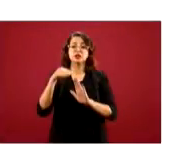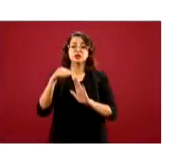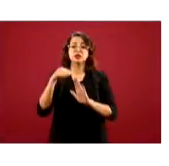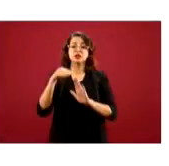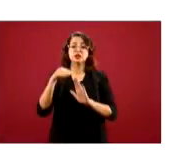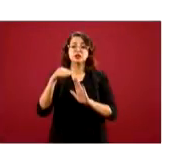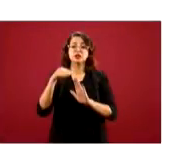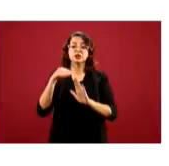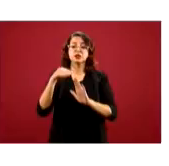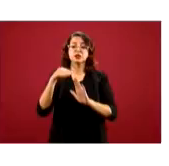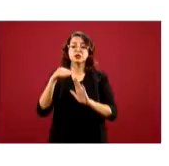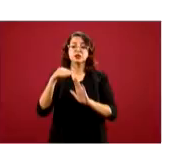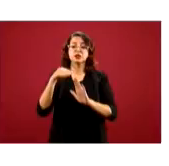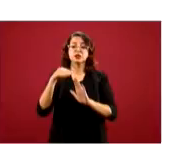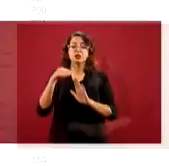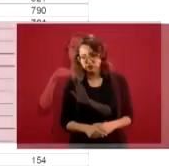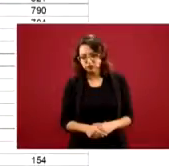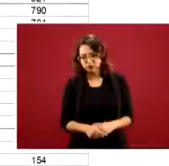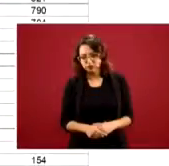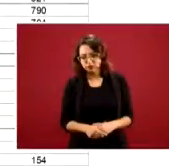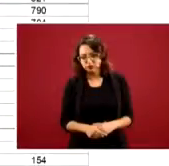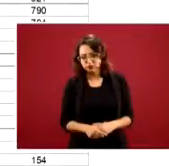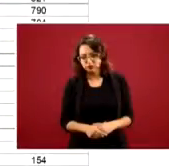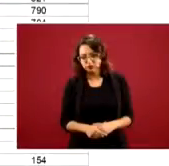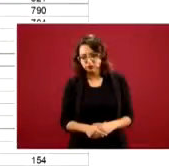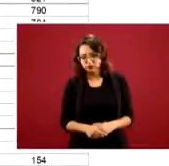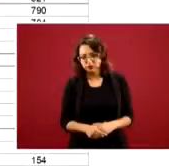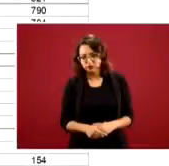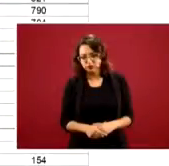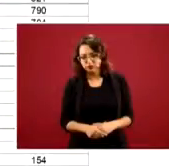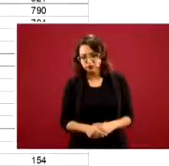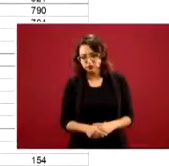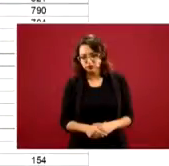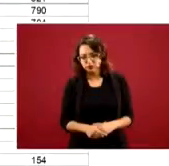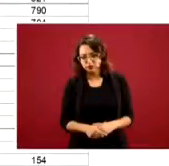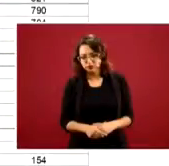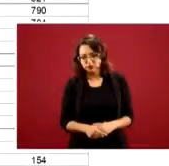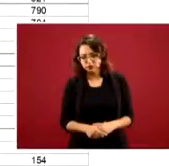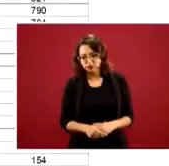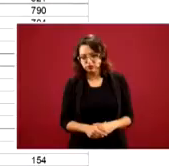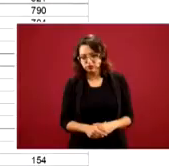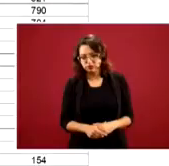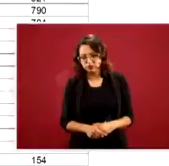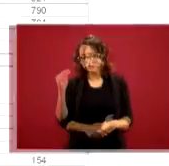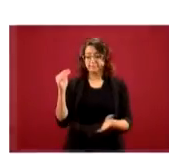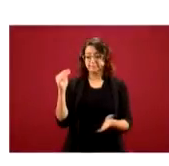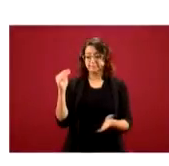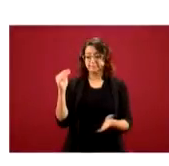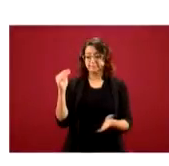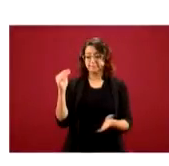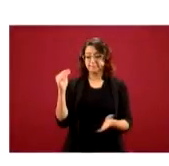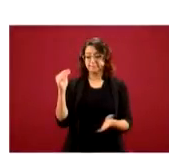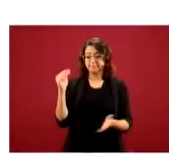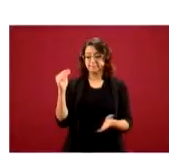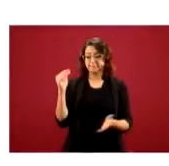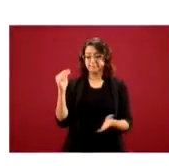solo el 29.8 por ciento de los agentes en guerrero están certificados entre los datos más importantes que